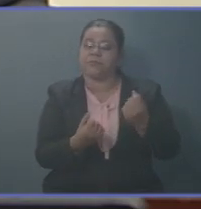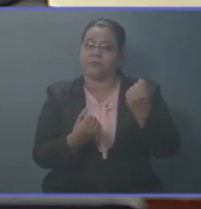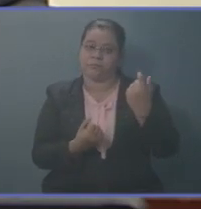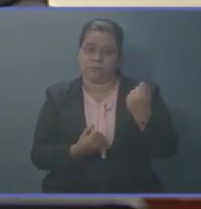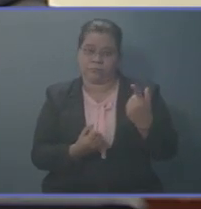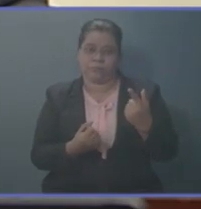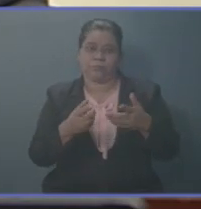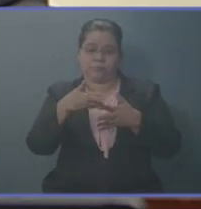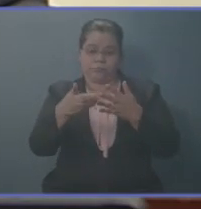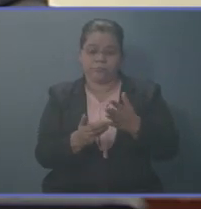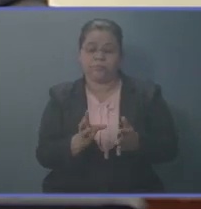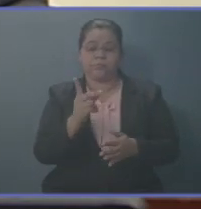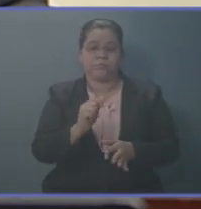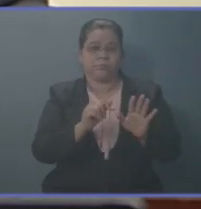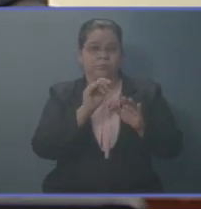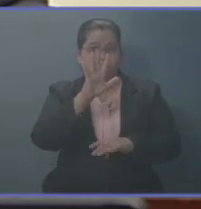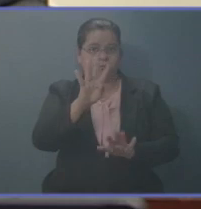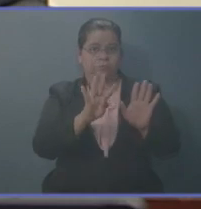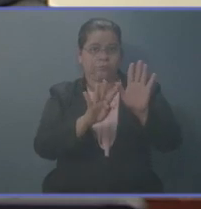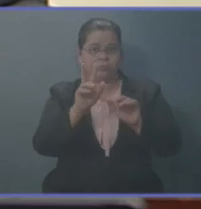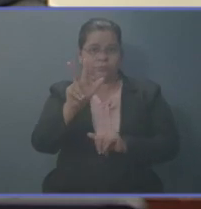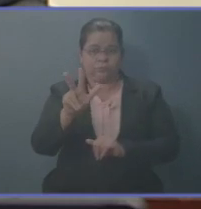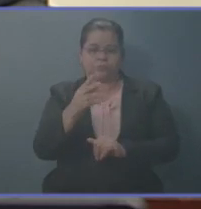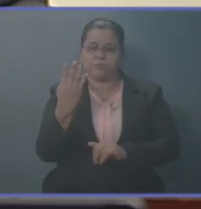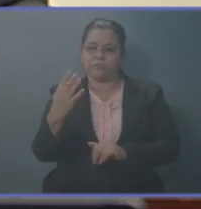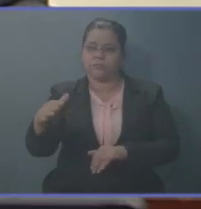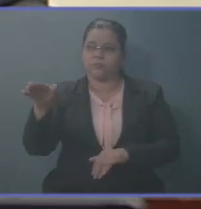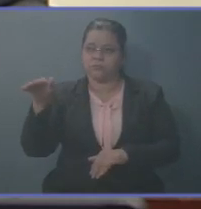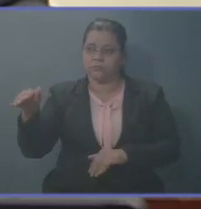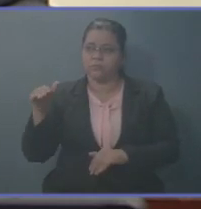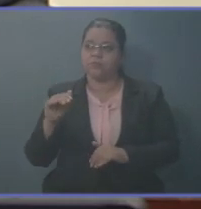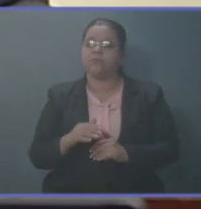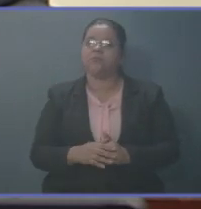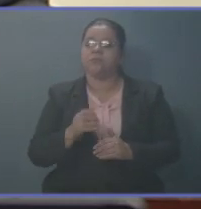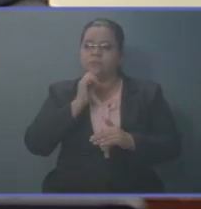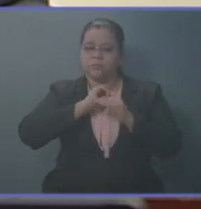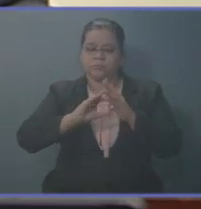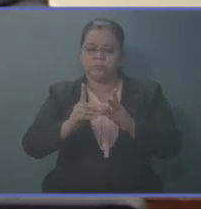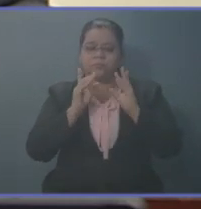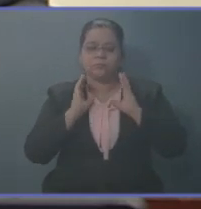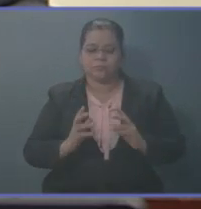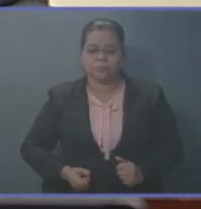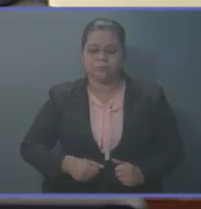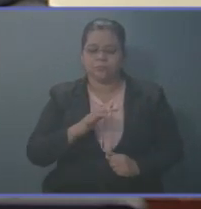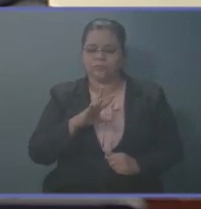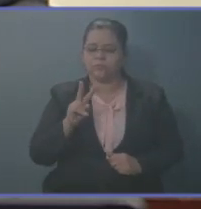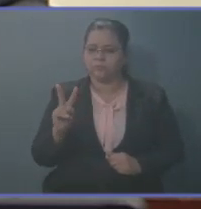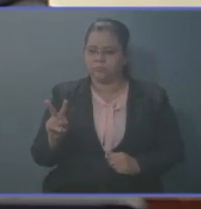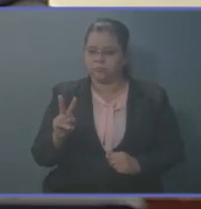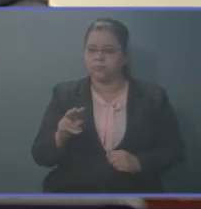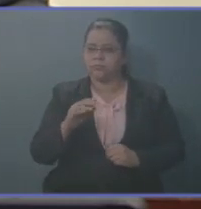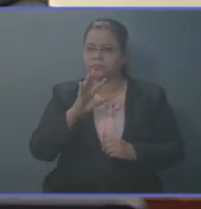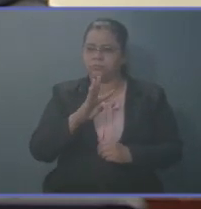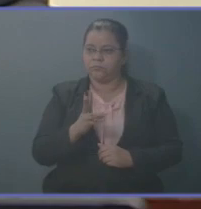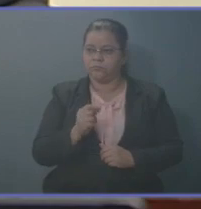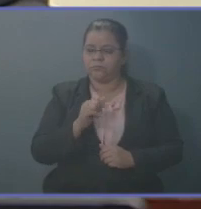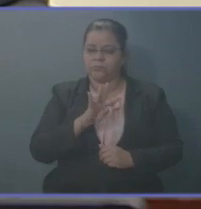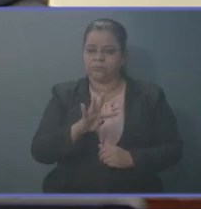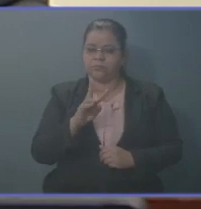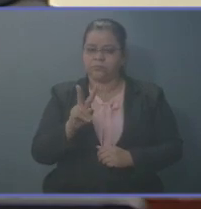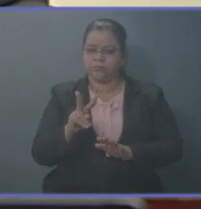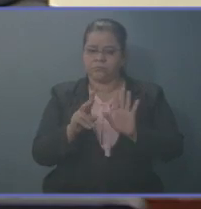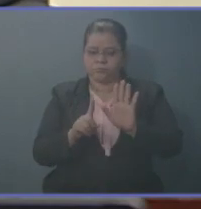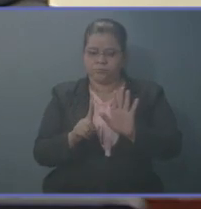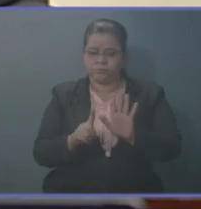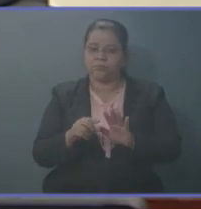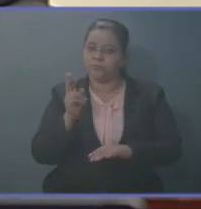decreto legislativo número 593 de fecha 14 de marzo de 2020, publicado en el Diario Oficial número 52, tomo número 426